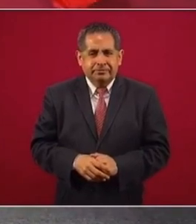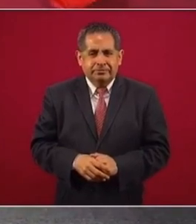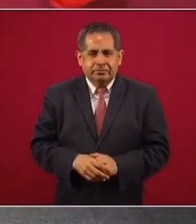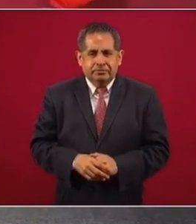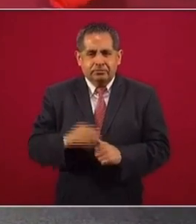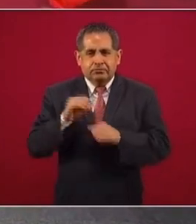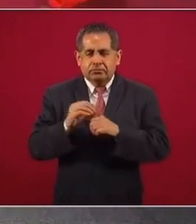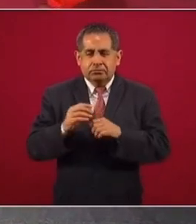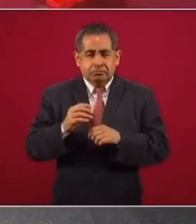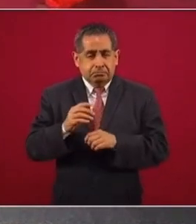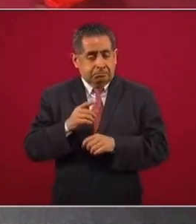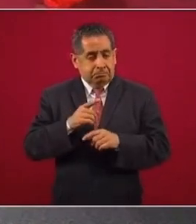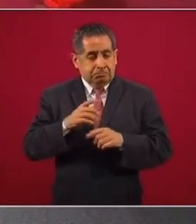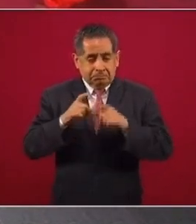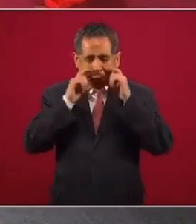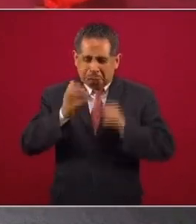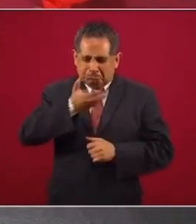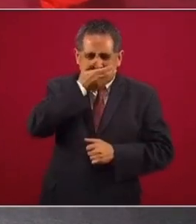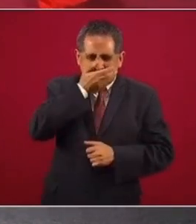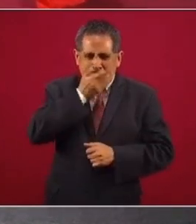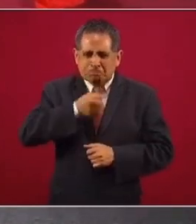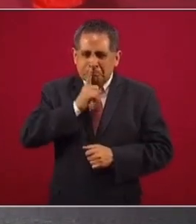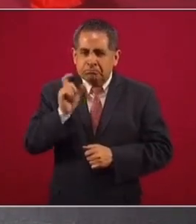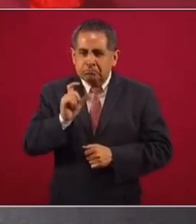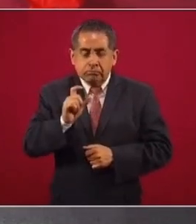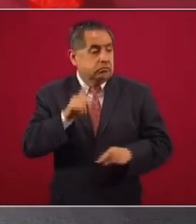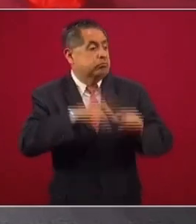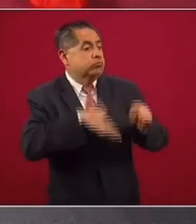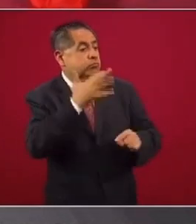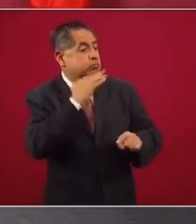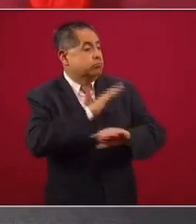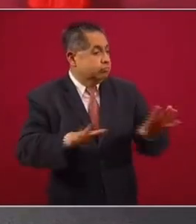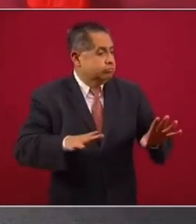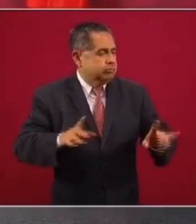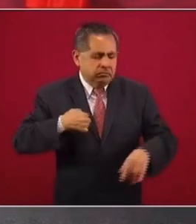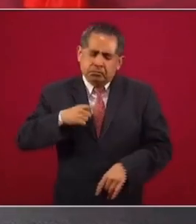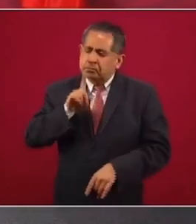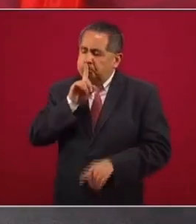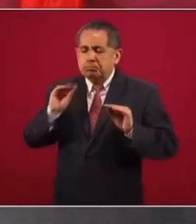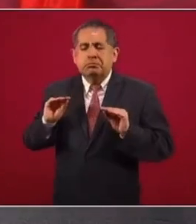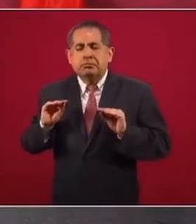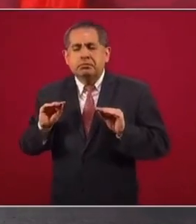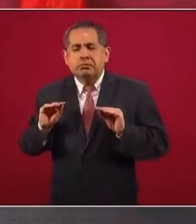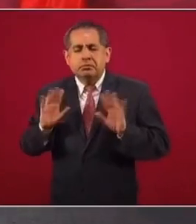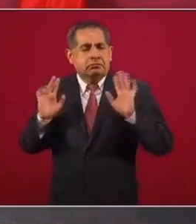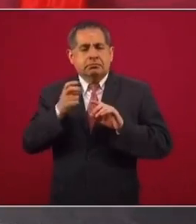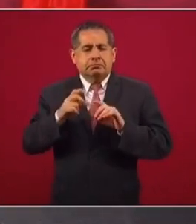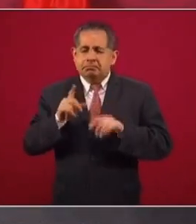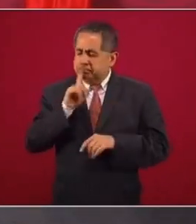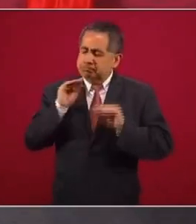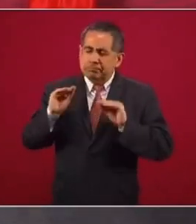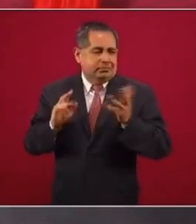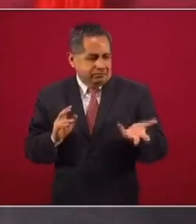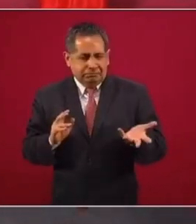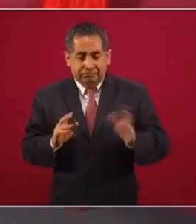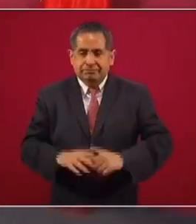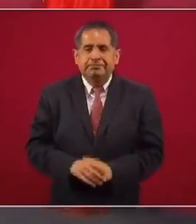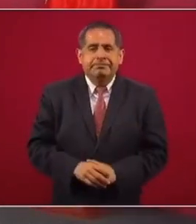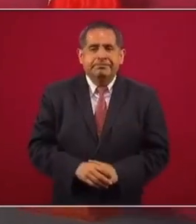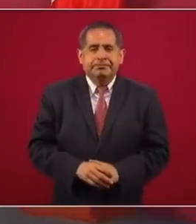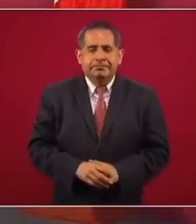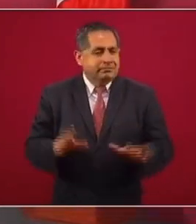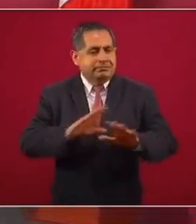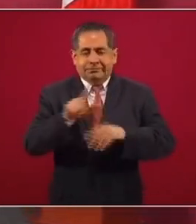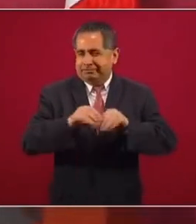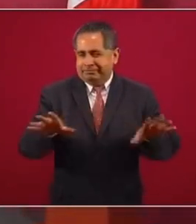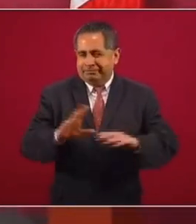Me voy a poner un tapaboca, ¿saben cuándo? Cuando no haya corrupción ya. Entonces me pongo el tapaboca. Entonces